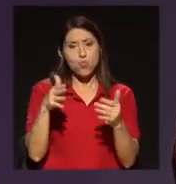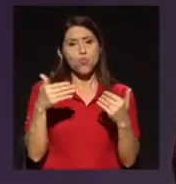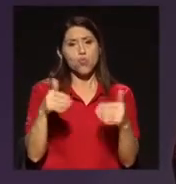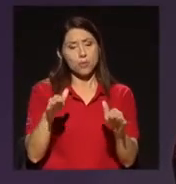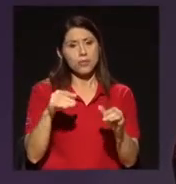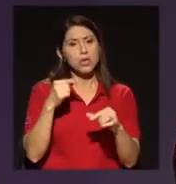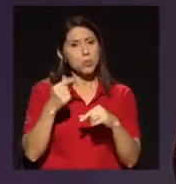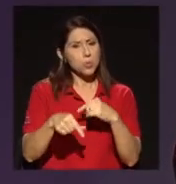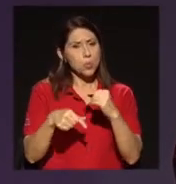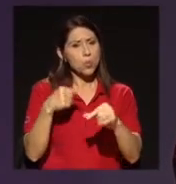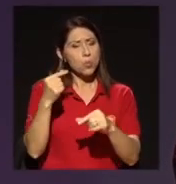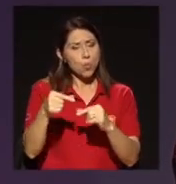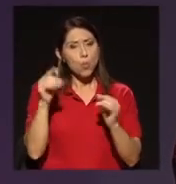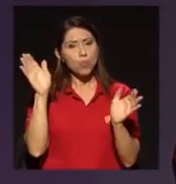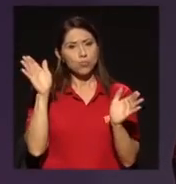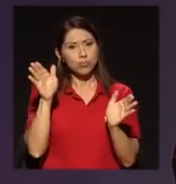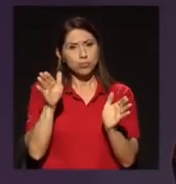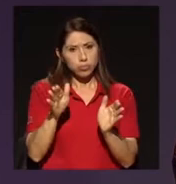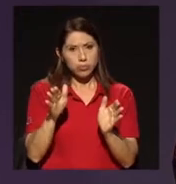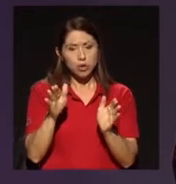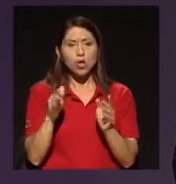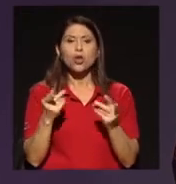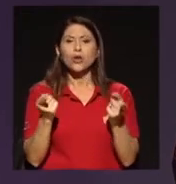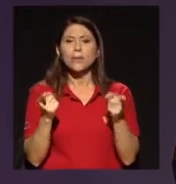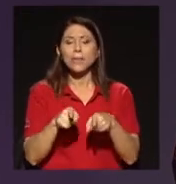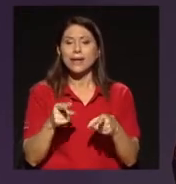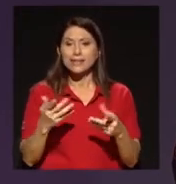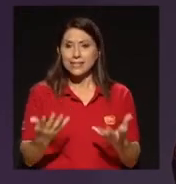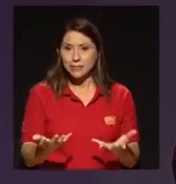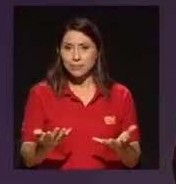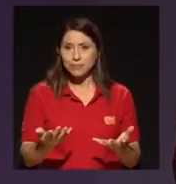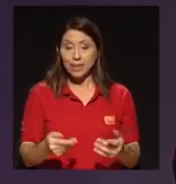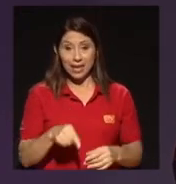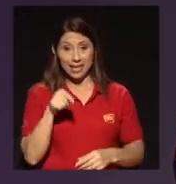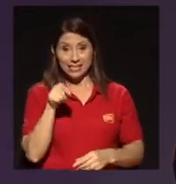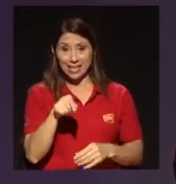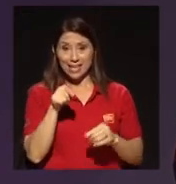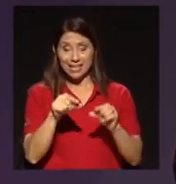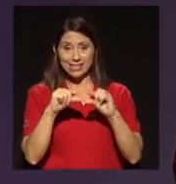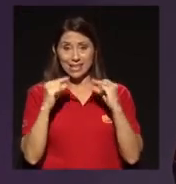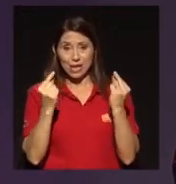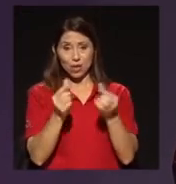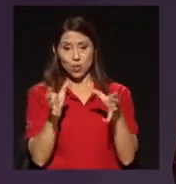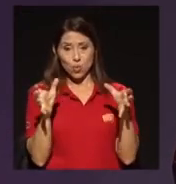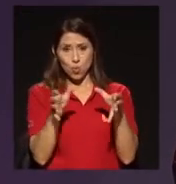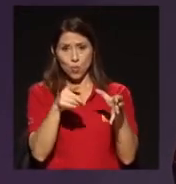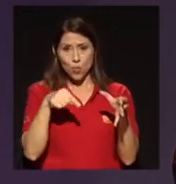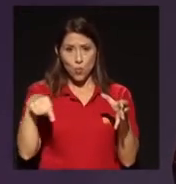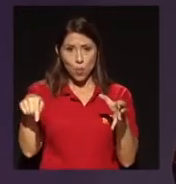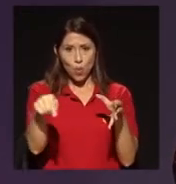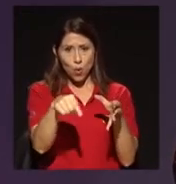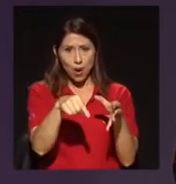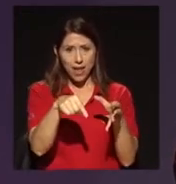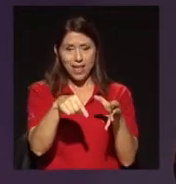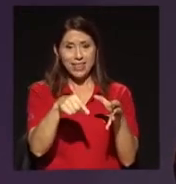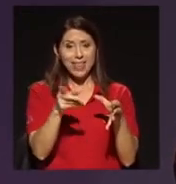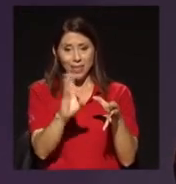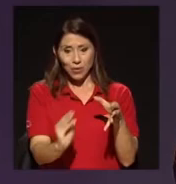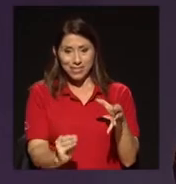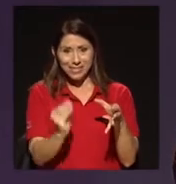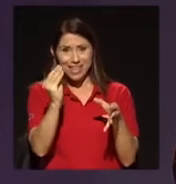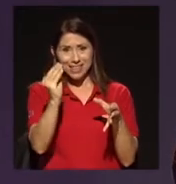gradual. Lo que pasa es que es en este grupo donde menos se ha reducido la